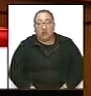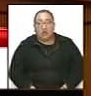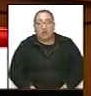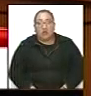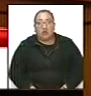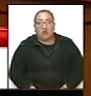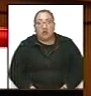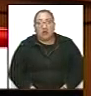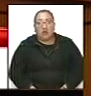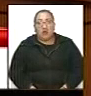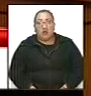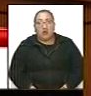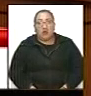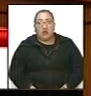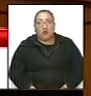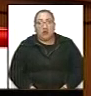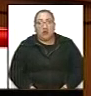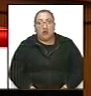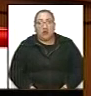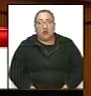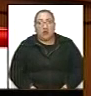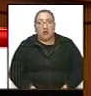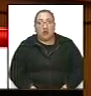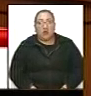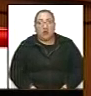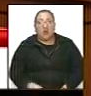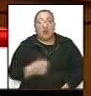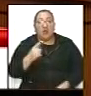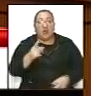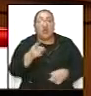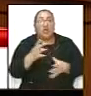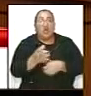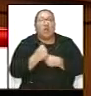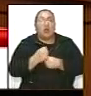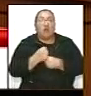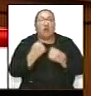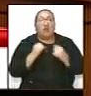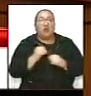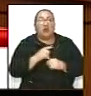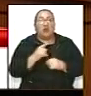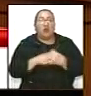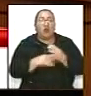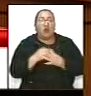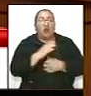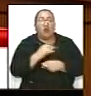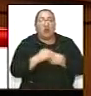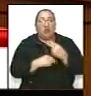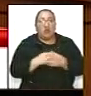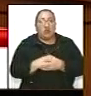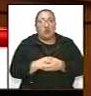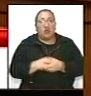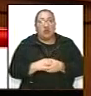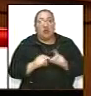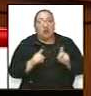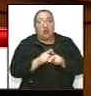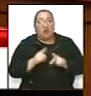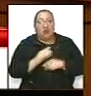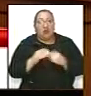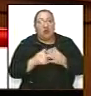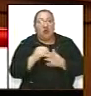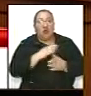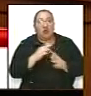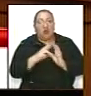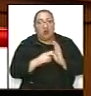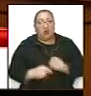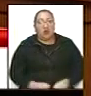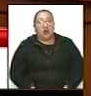previo y para ello recoge información a nivel multisectorial del Gobierno Nacional, pero también de los gobiernos